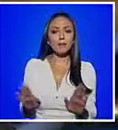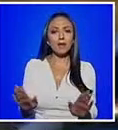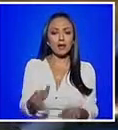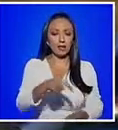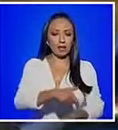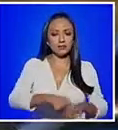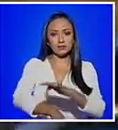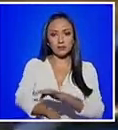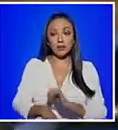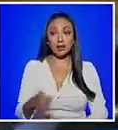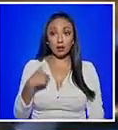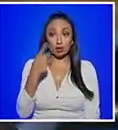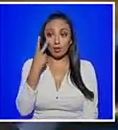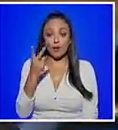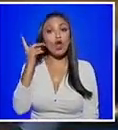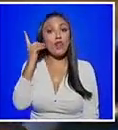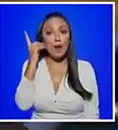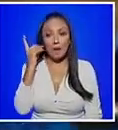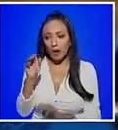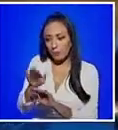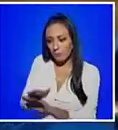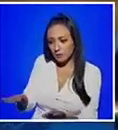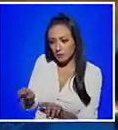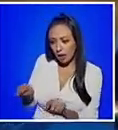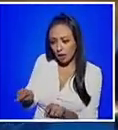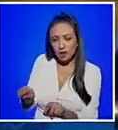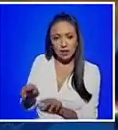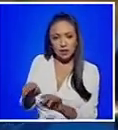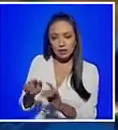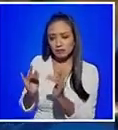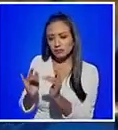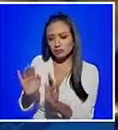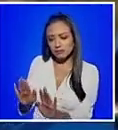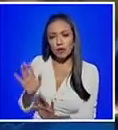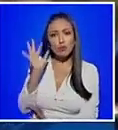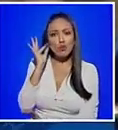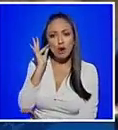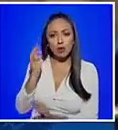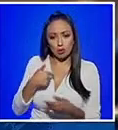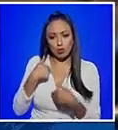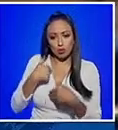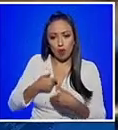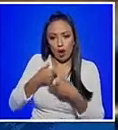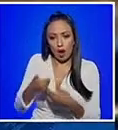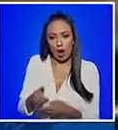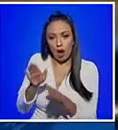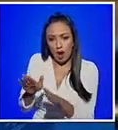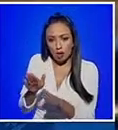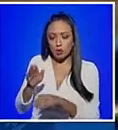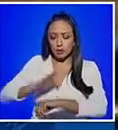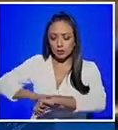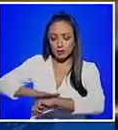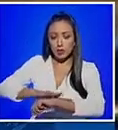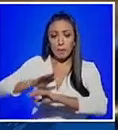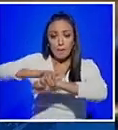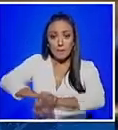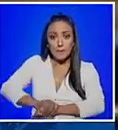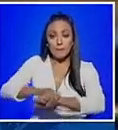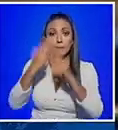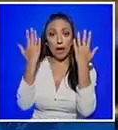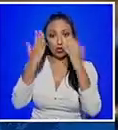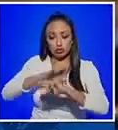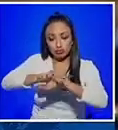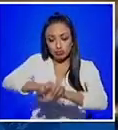dama tirada en el suelo. Fue cuando mi compañero y yo la auxiliamos, le tapamos las heridas con nuestras manos.